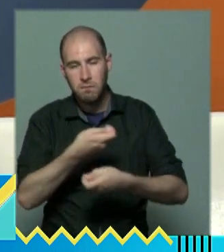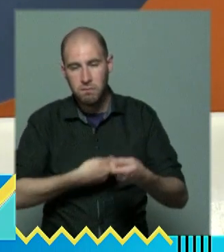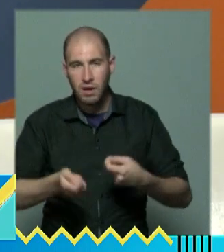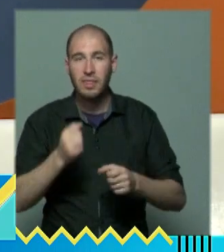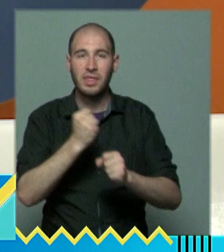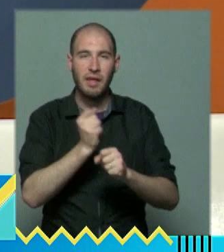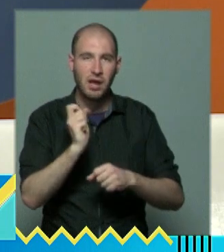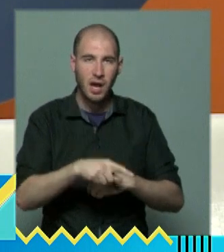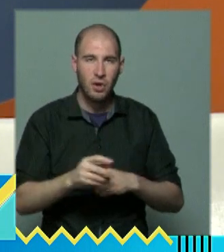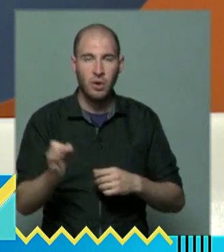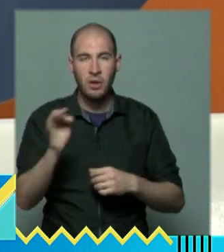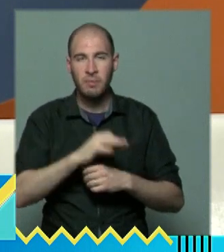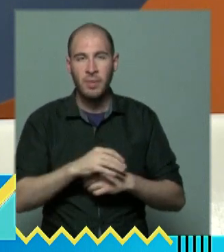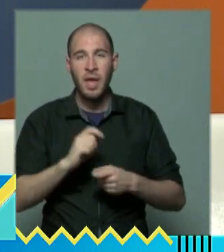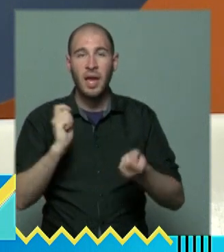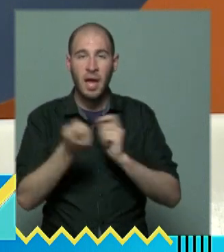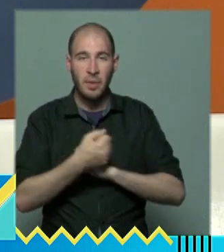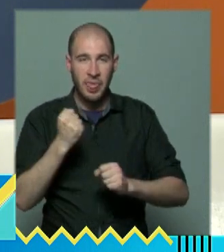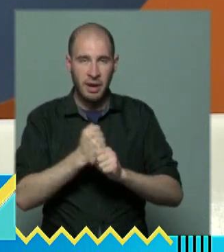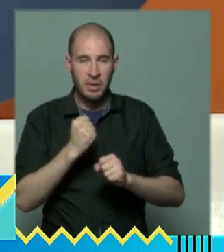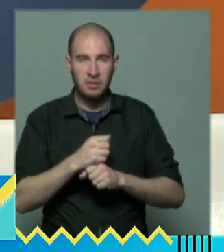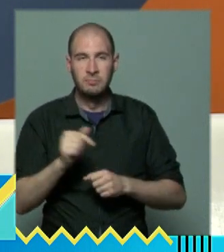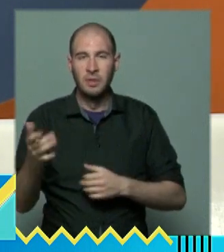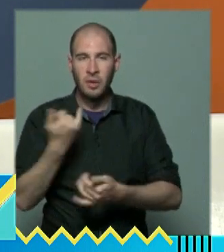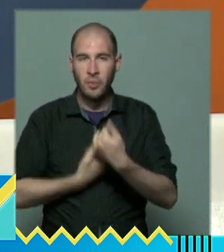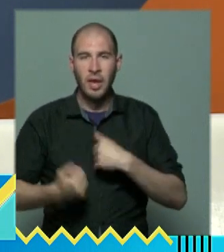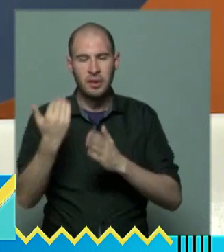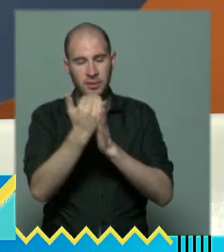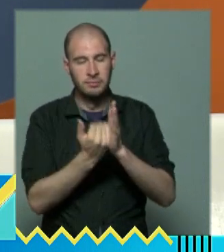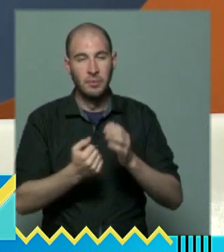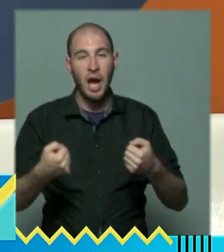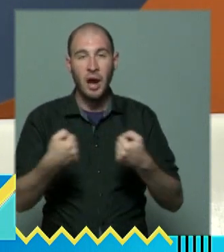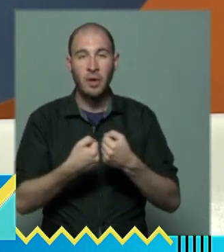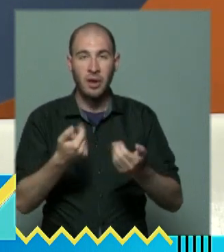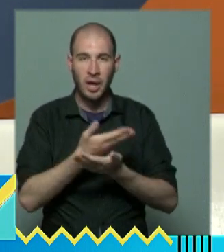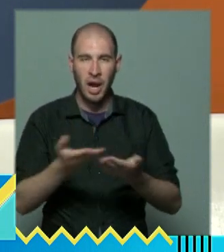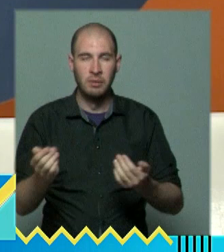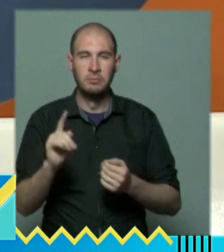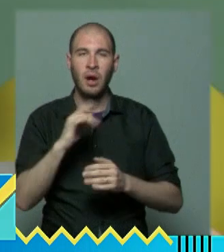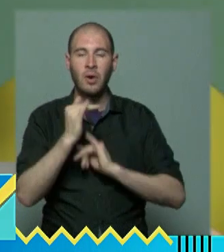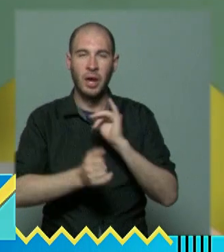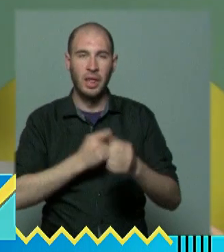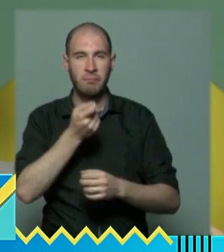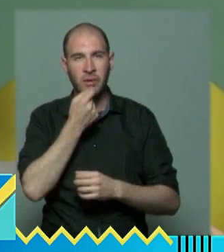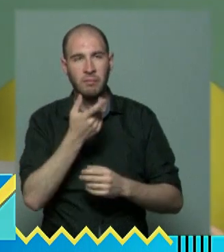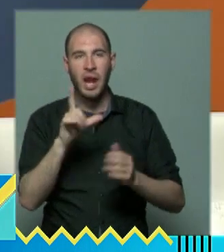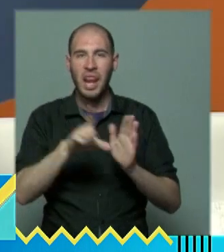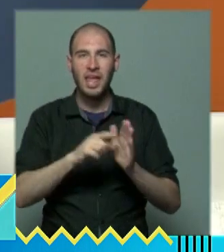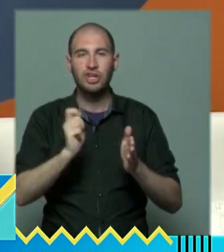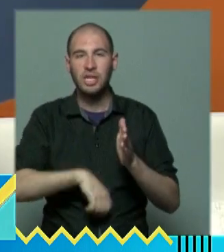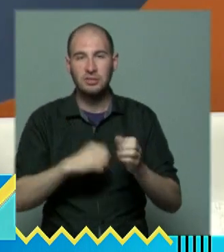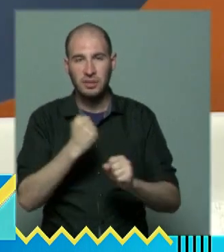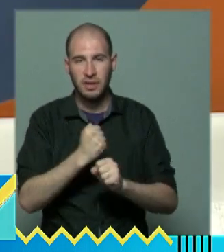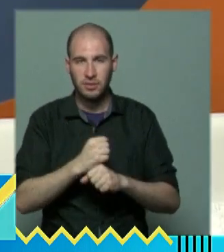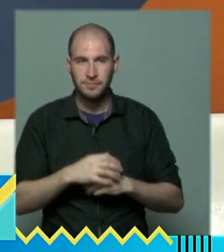mundo laboral o una reforma laboral, él hablaba específicamente de los convenios colectivos y no hablaba de la ley de contrato de